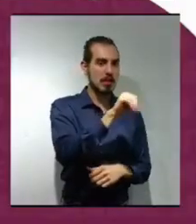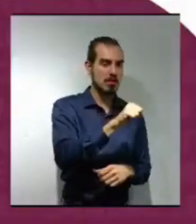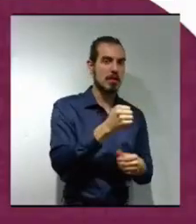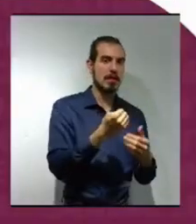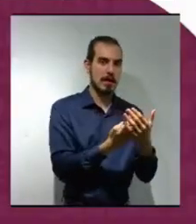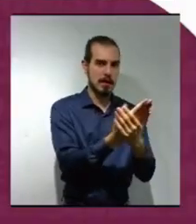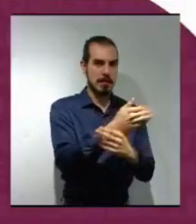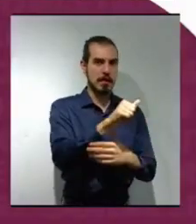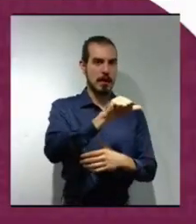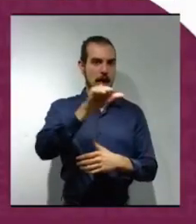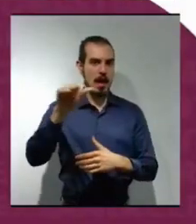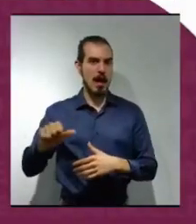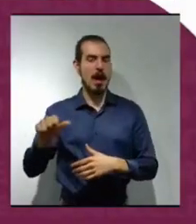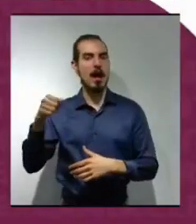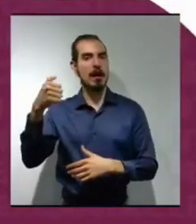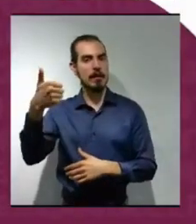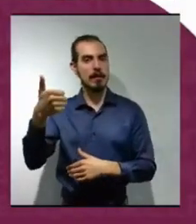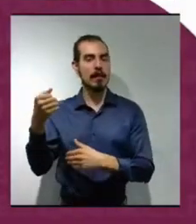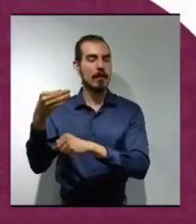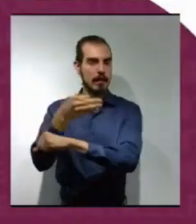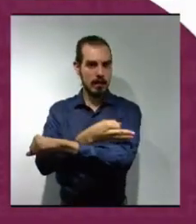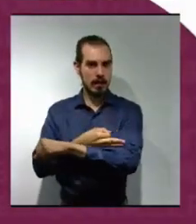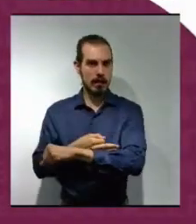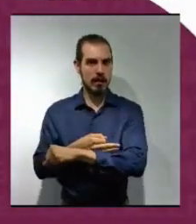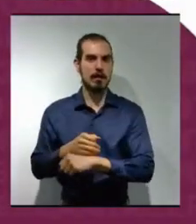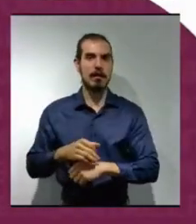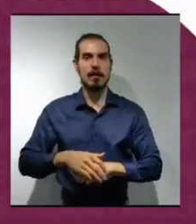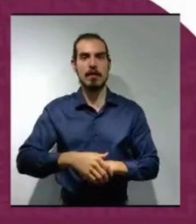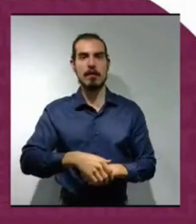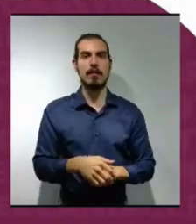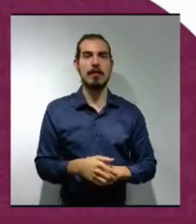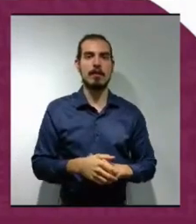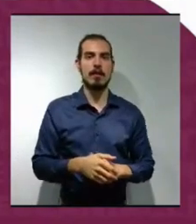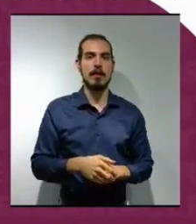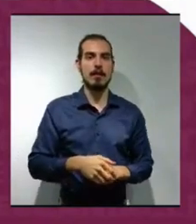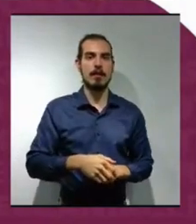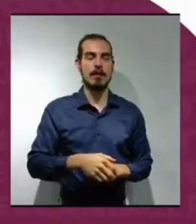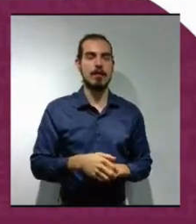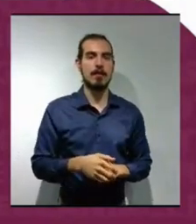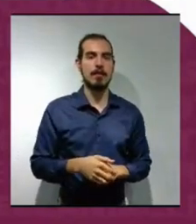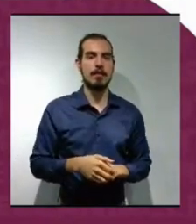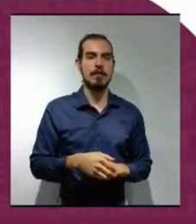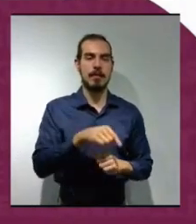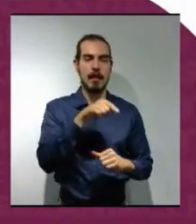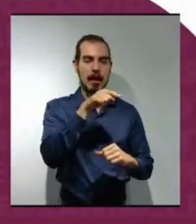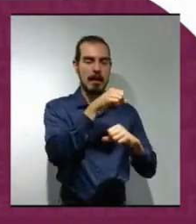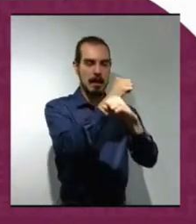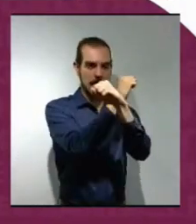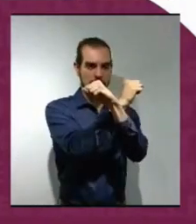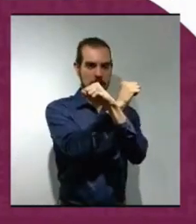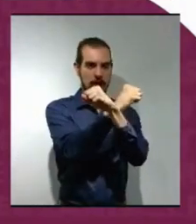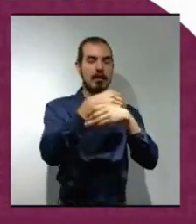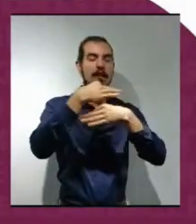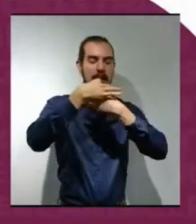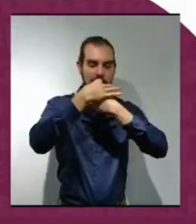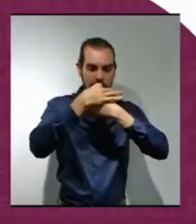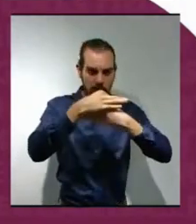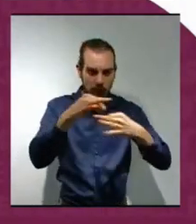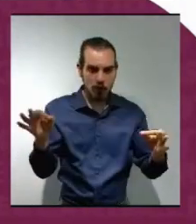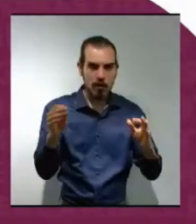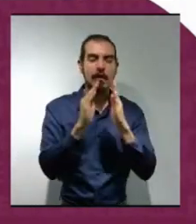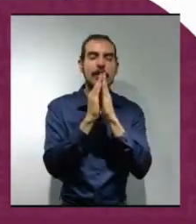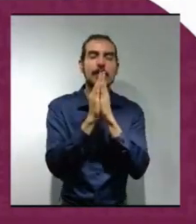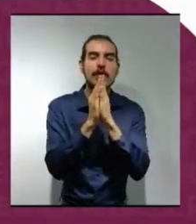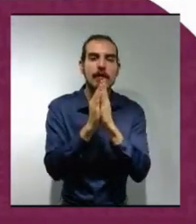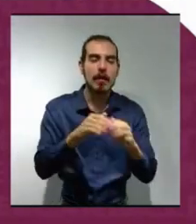tarde, en la Plaza de la Mexicanidad. Y bueno, pues les agradecería que nos ayudaran a difundirlo, invitar a la